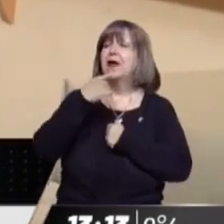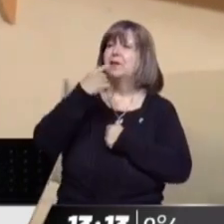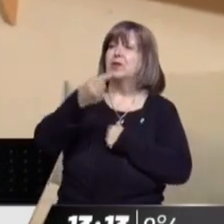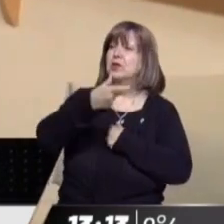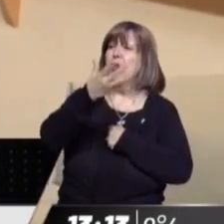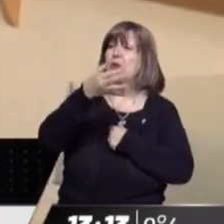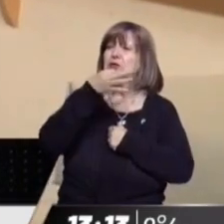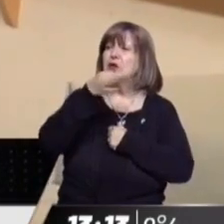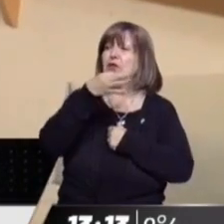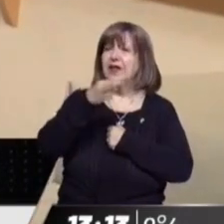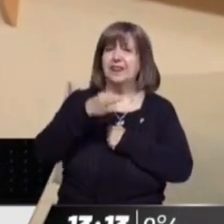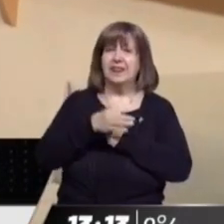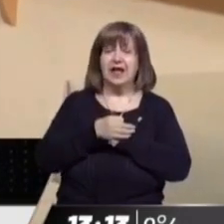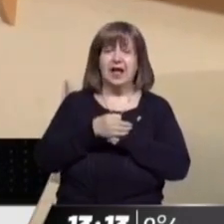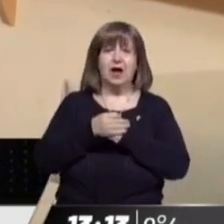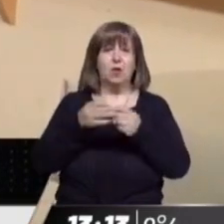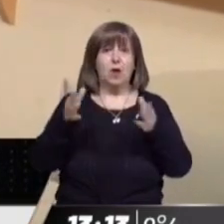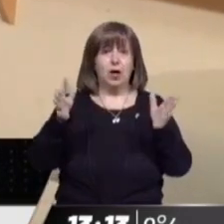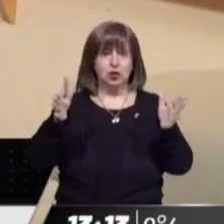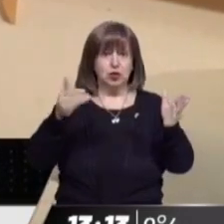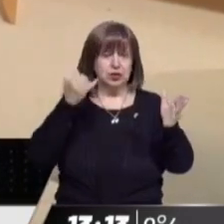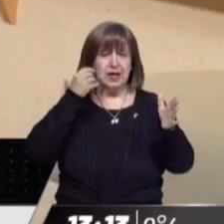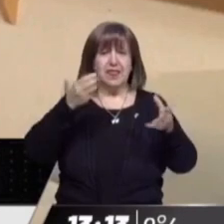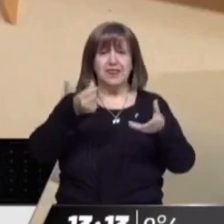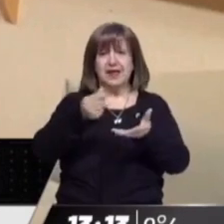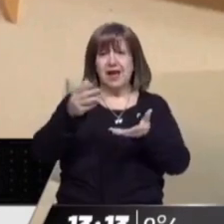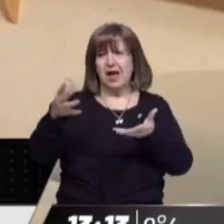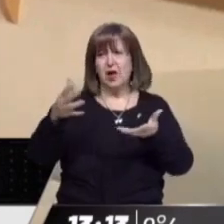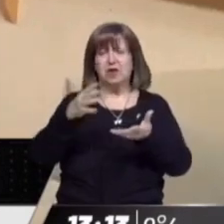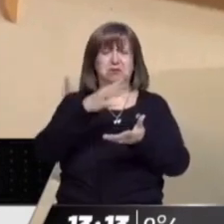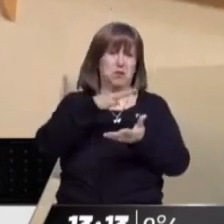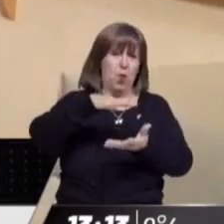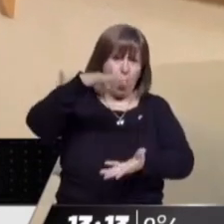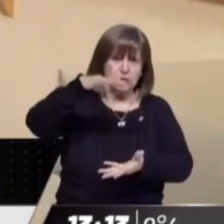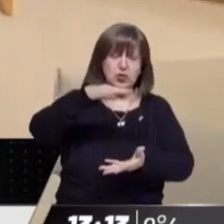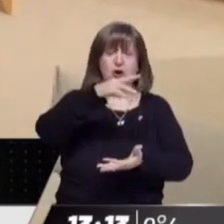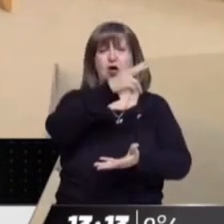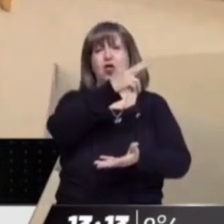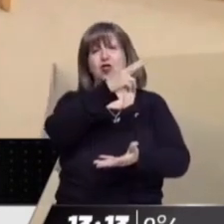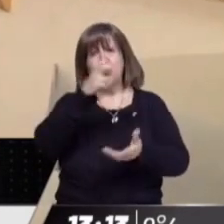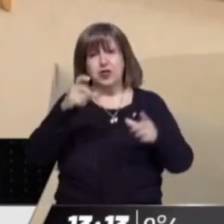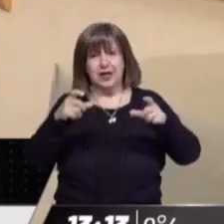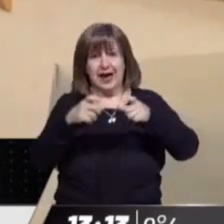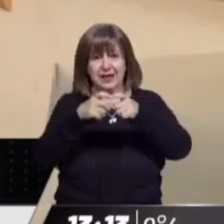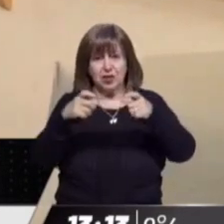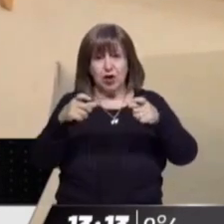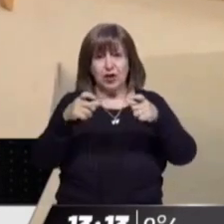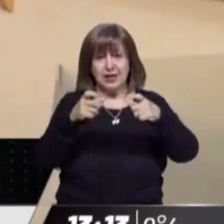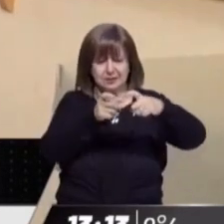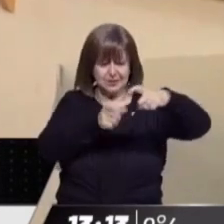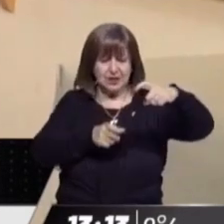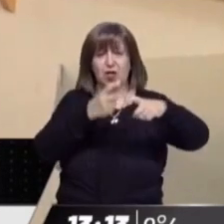semana? Cuando el pozo está grande, entre 200 cartones, 300 cartones.